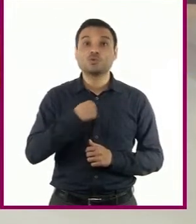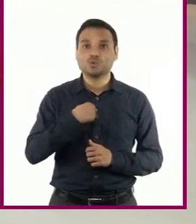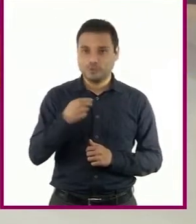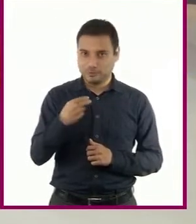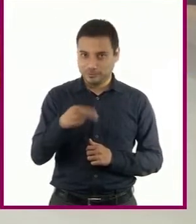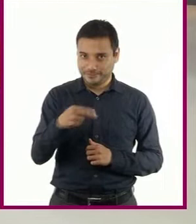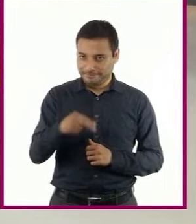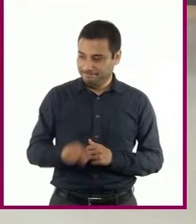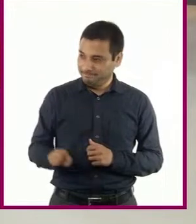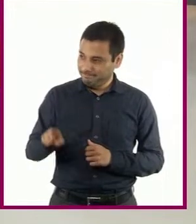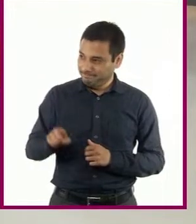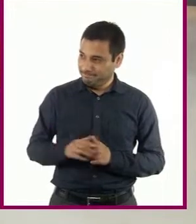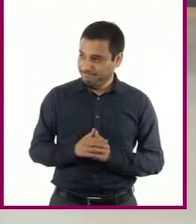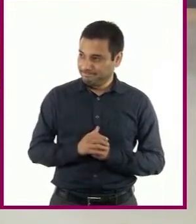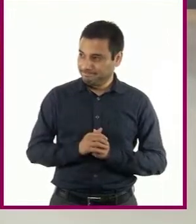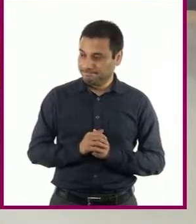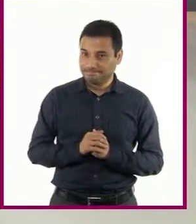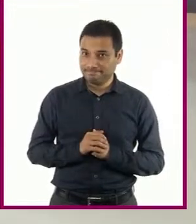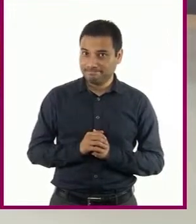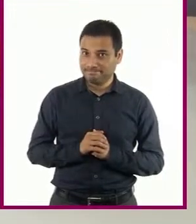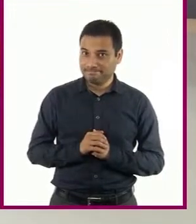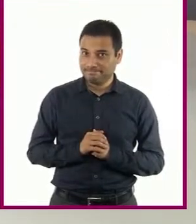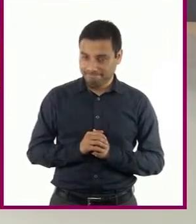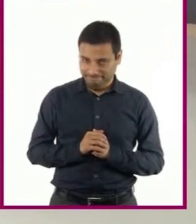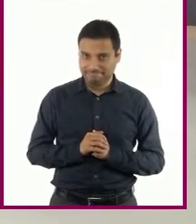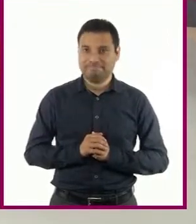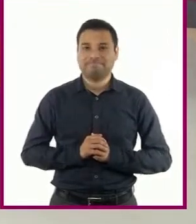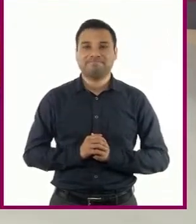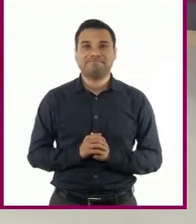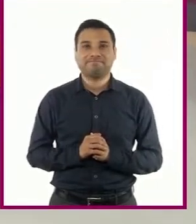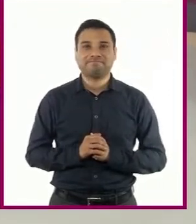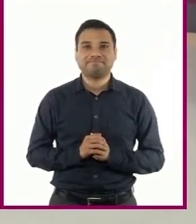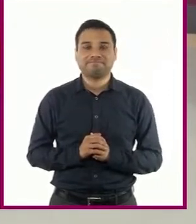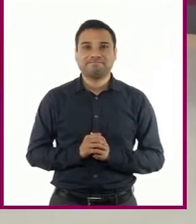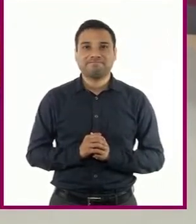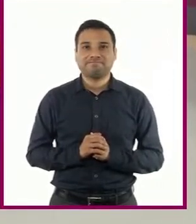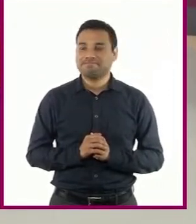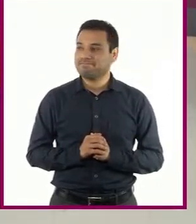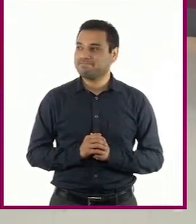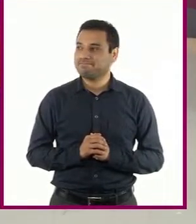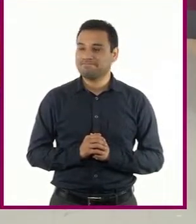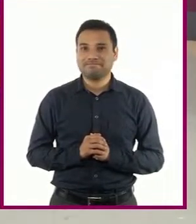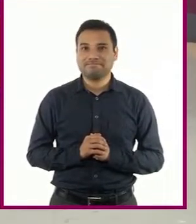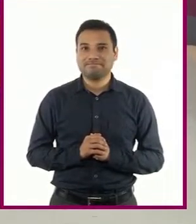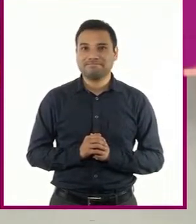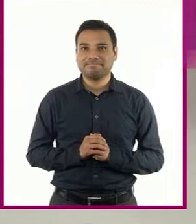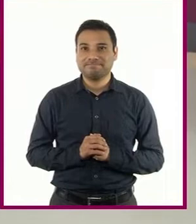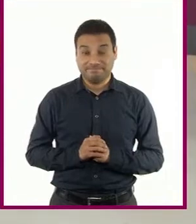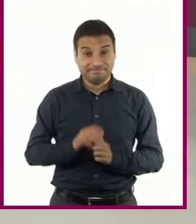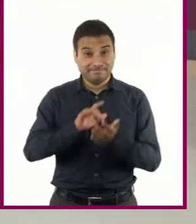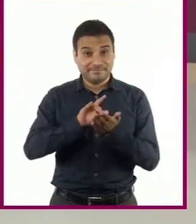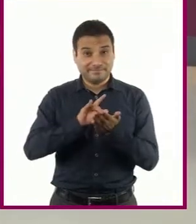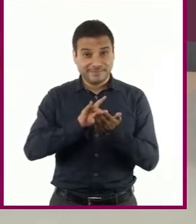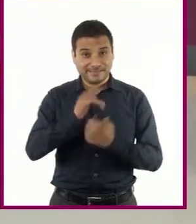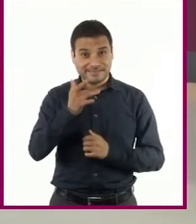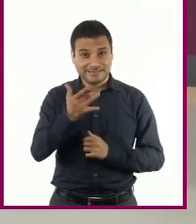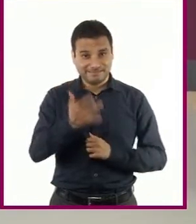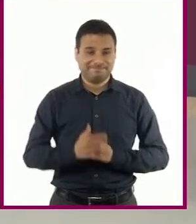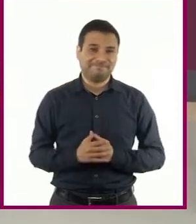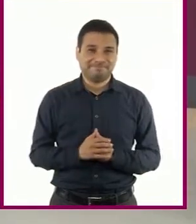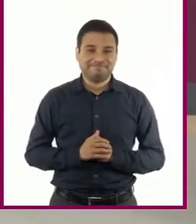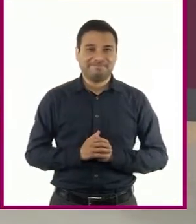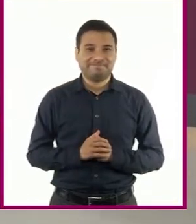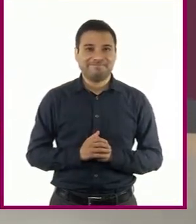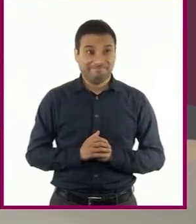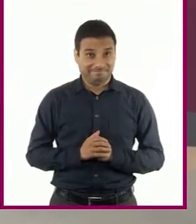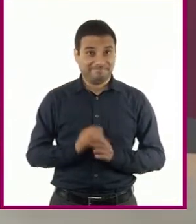Fragoso. En esta sesión de Aprende en Casa me acompaña el profesor Juan Carlos Ramírez. Muchas gracias, maestra Graciela,